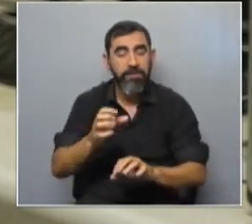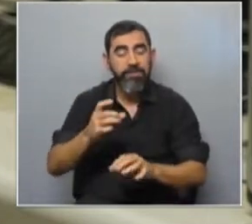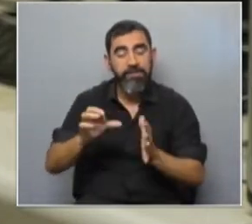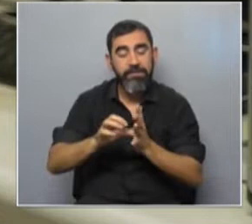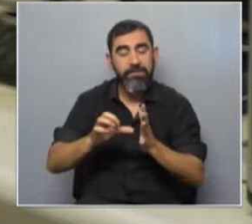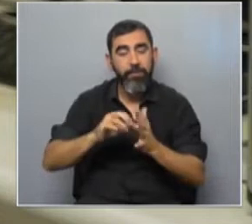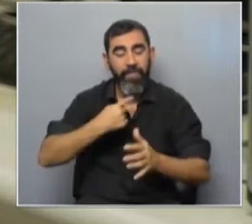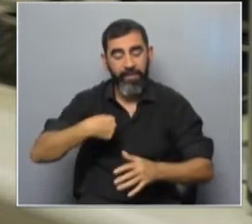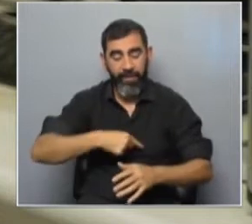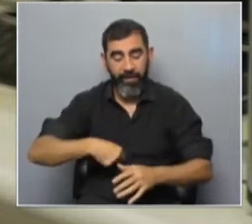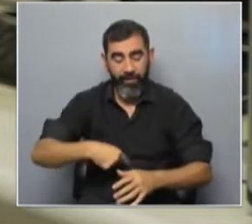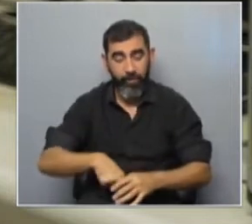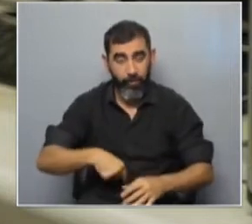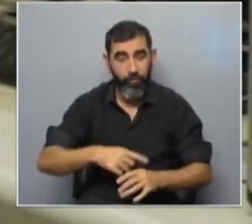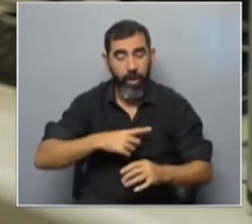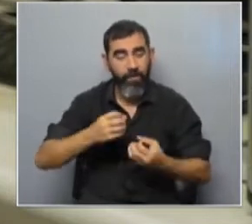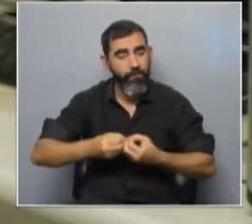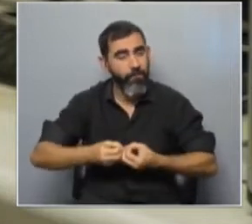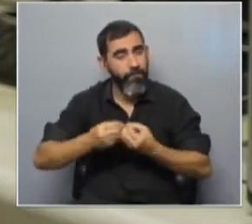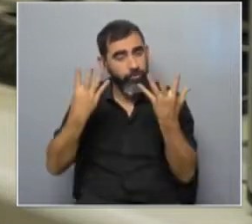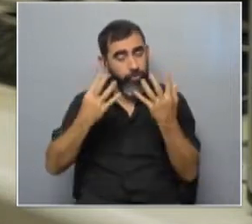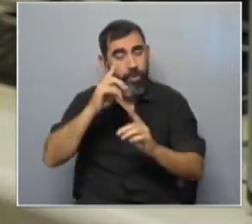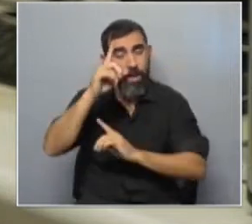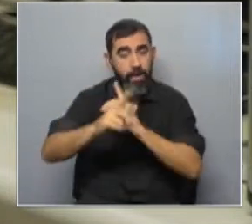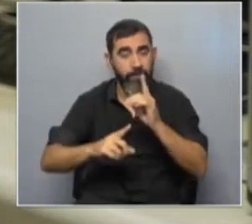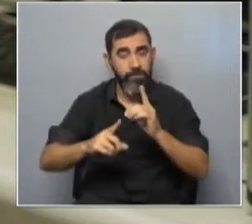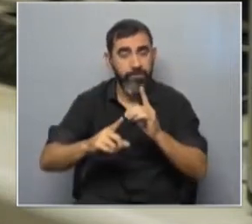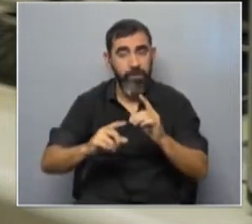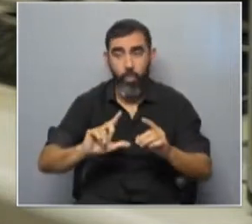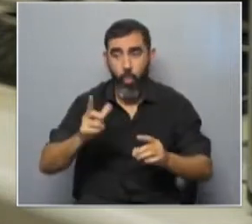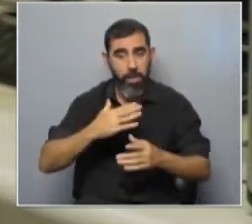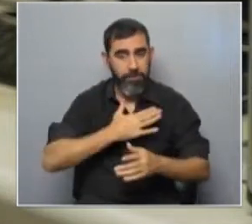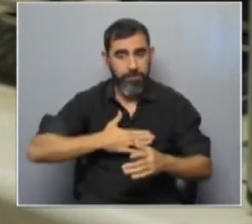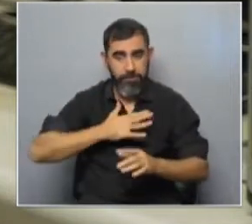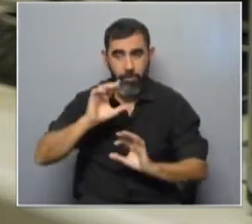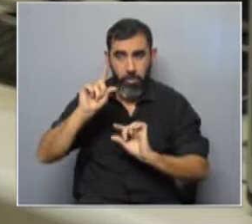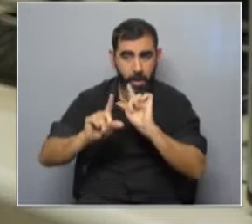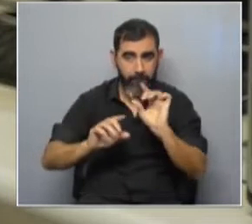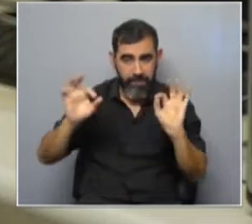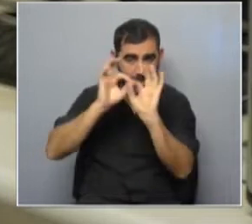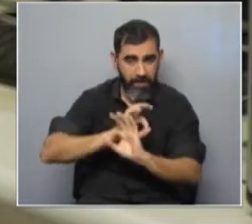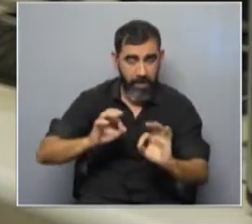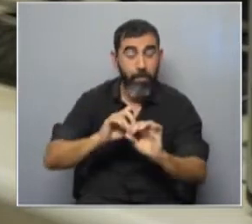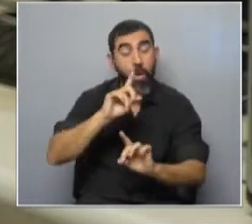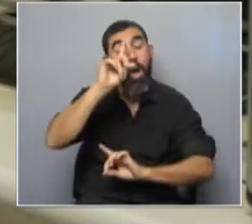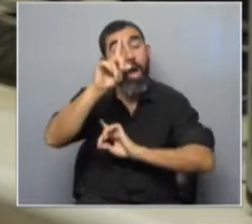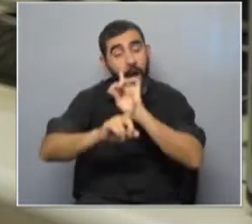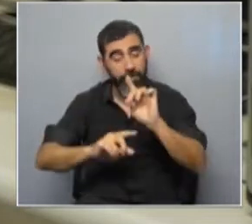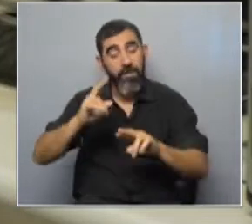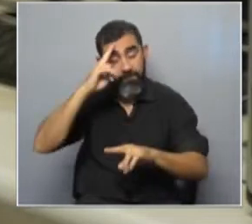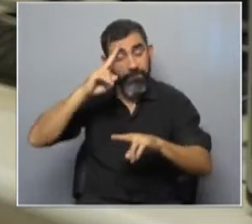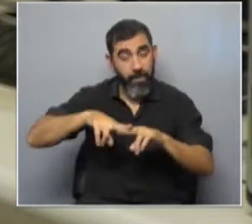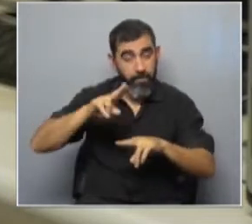digestivo de los individuos, causando infecciones asintomáticas muchas veces, pero en un menor número también esta